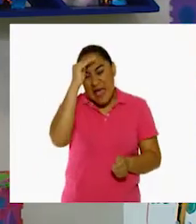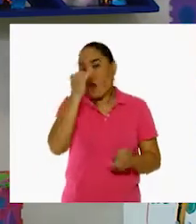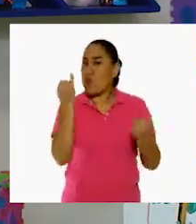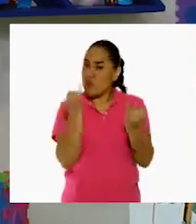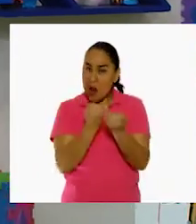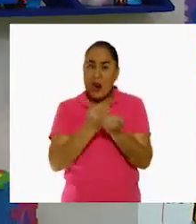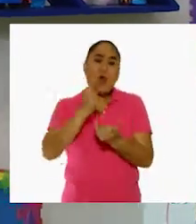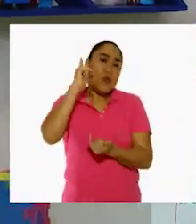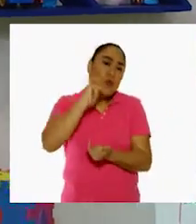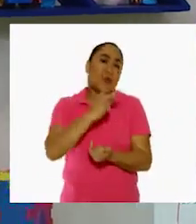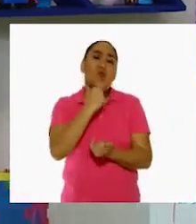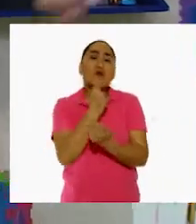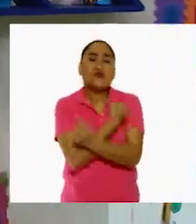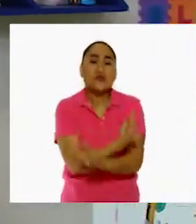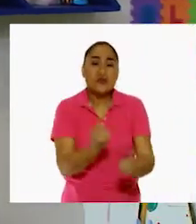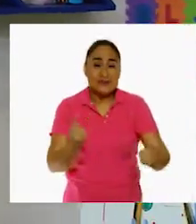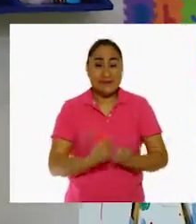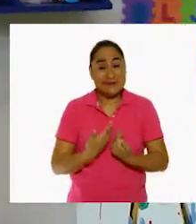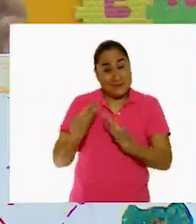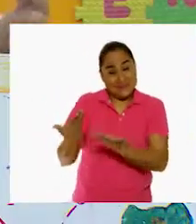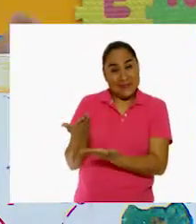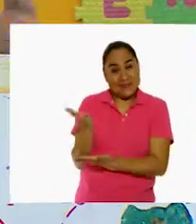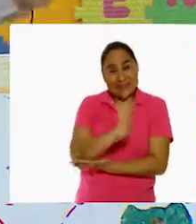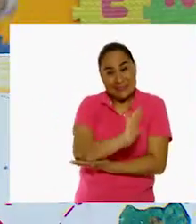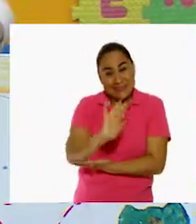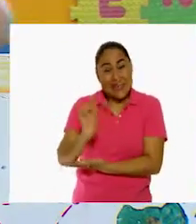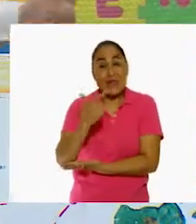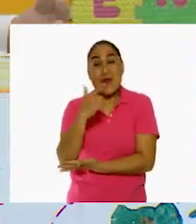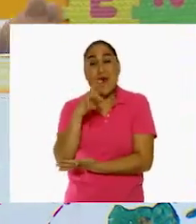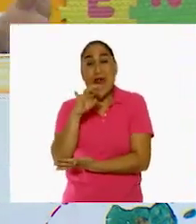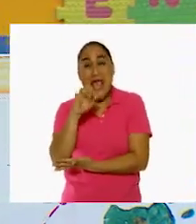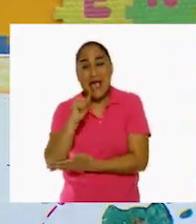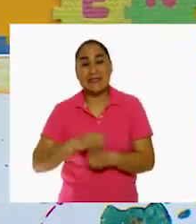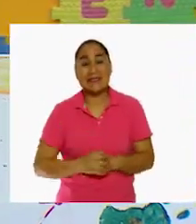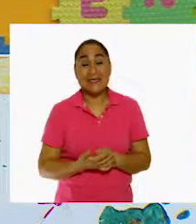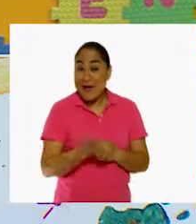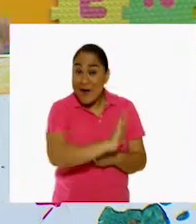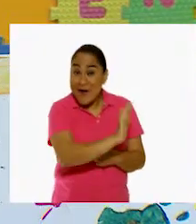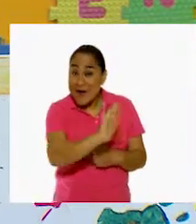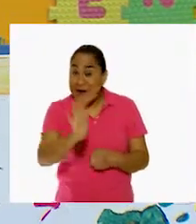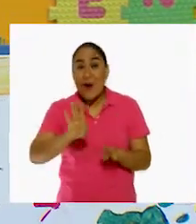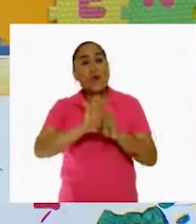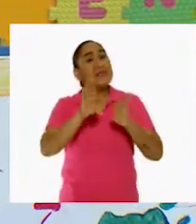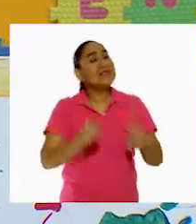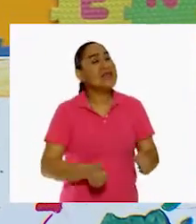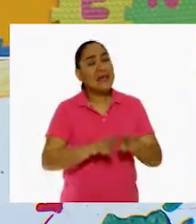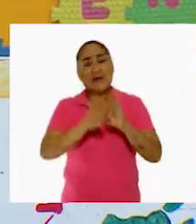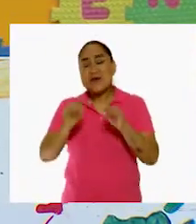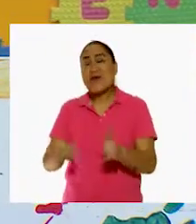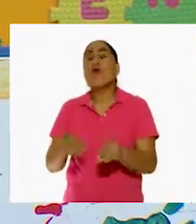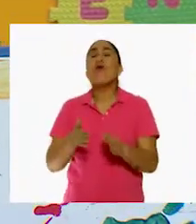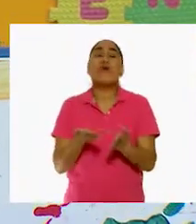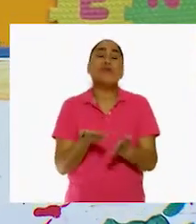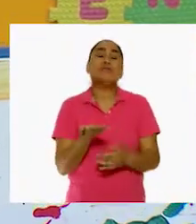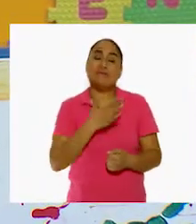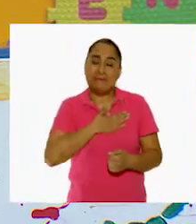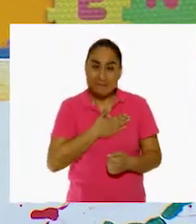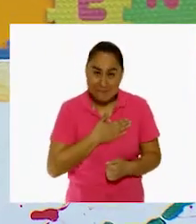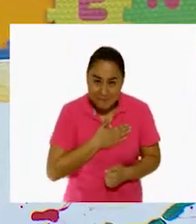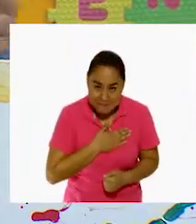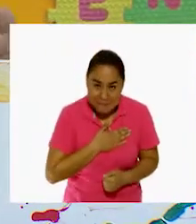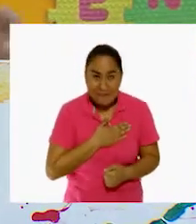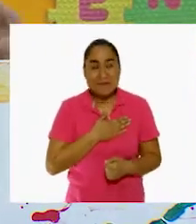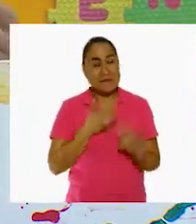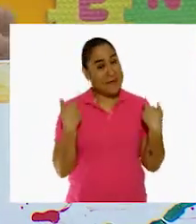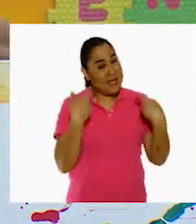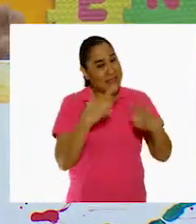y los niños, y quiero que saluden a Gloria. ¡Hola! ¿Cómo están? ¡Hola, Eric! Hola, Gloria. Hola, maestro, lo saludo con el